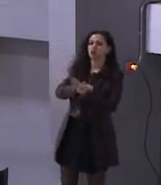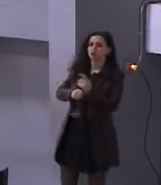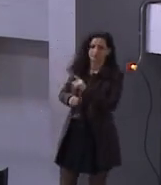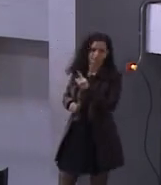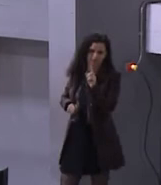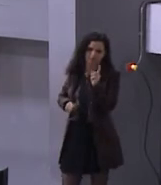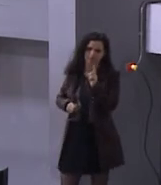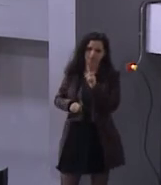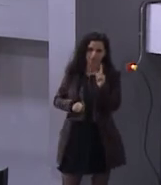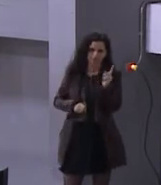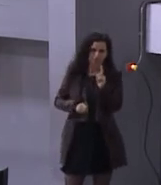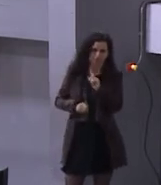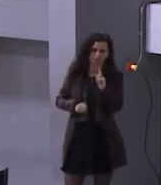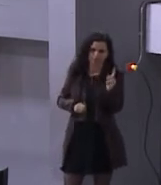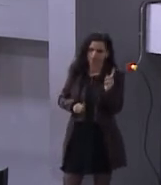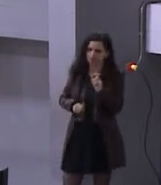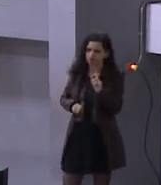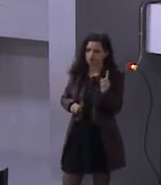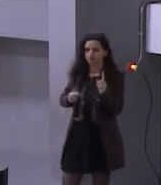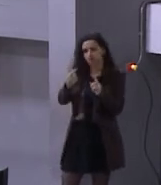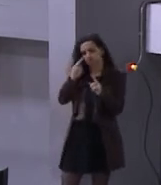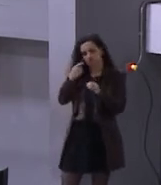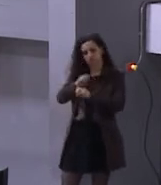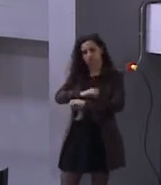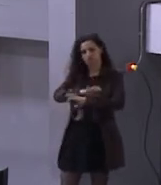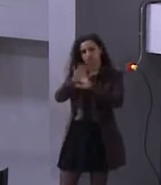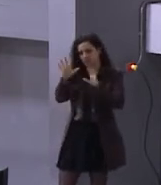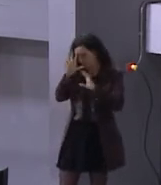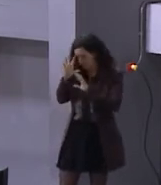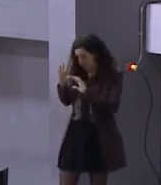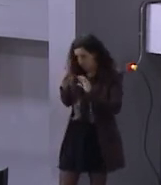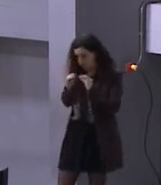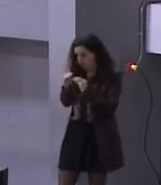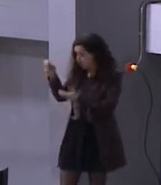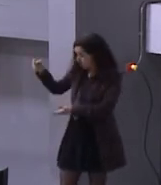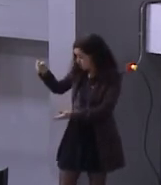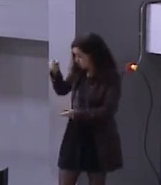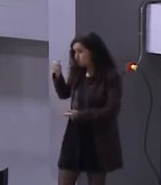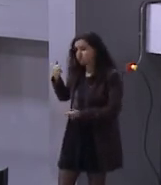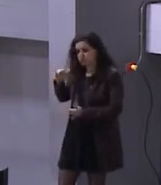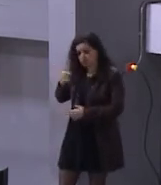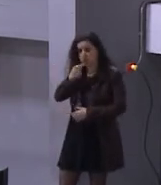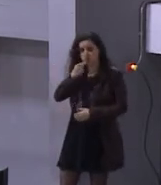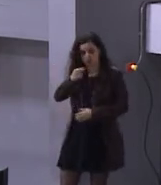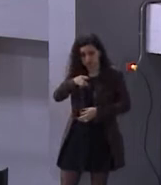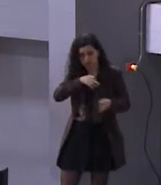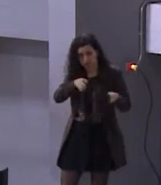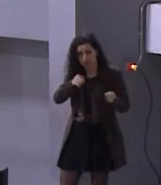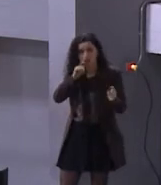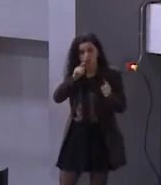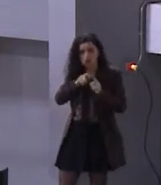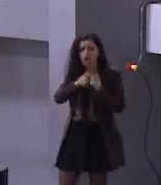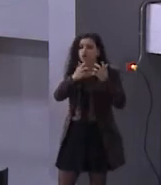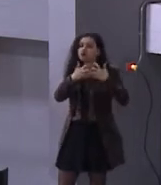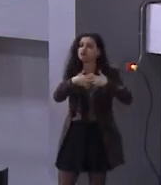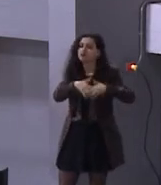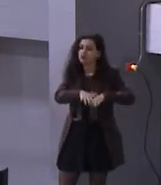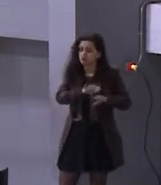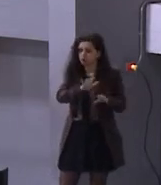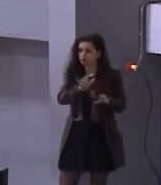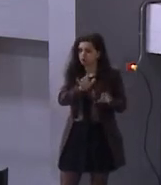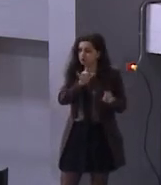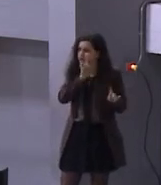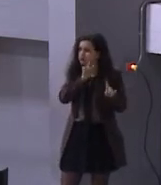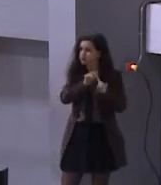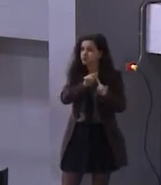eso digamos, tengámoslo muy claro. Los recursos del acuerdo, lo expliqué, se van para funcionamiento. ¿Sí? Se